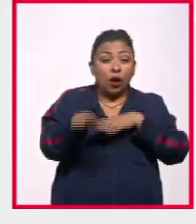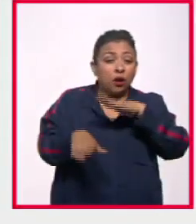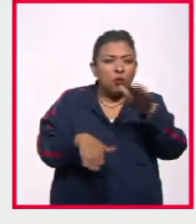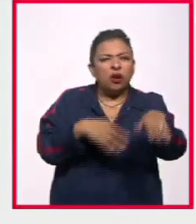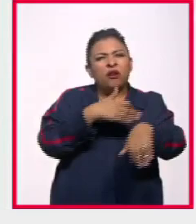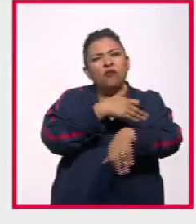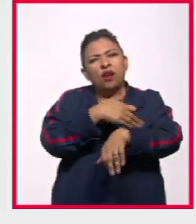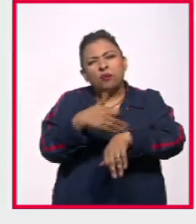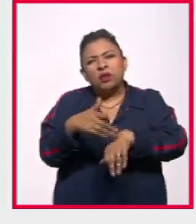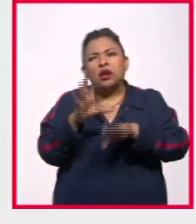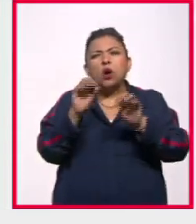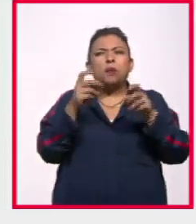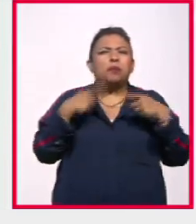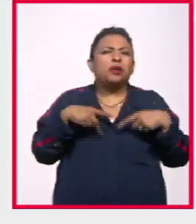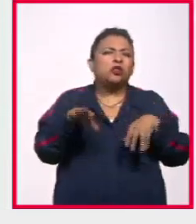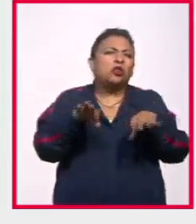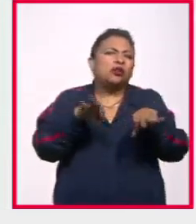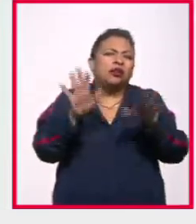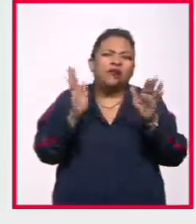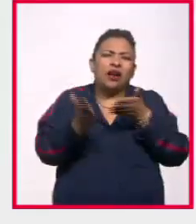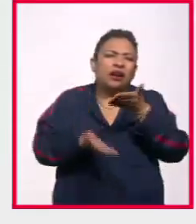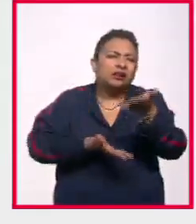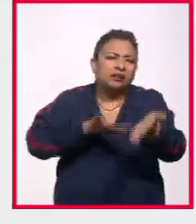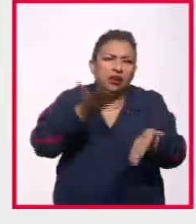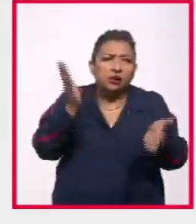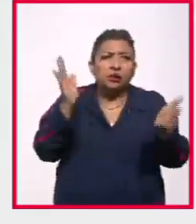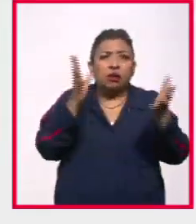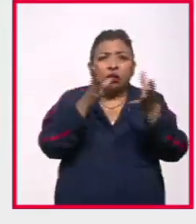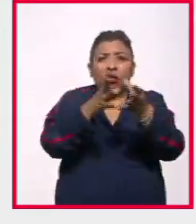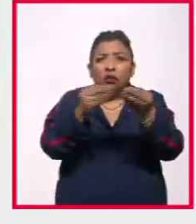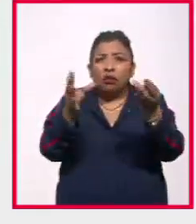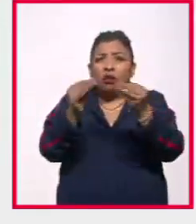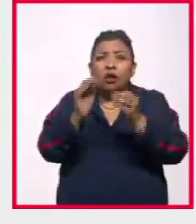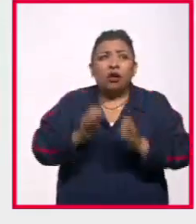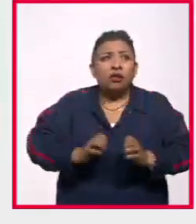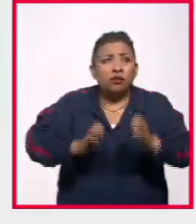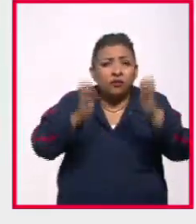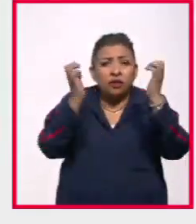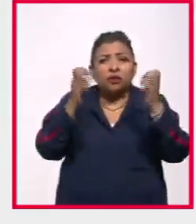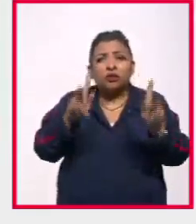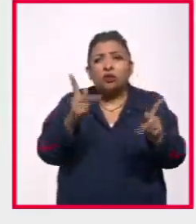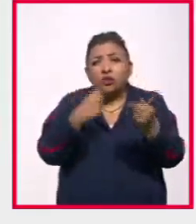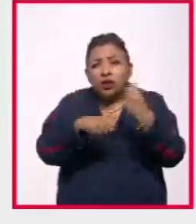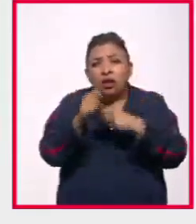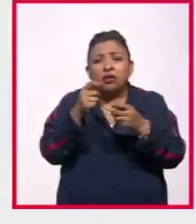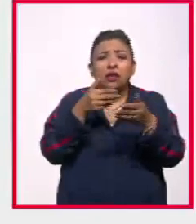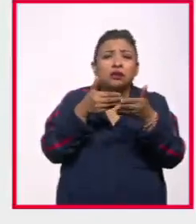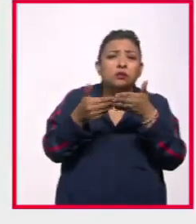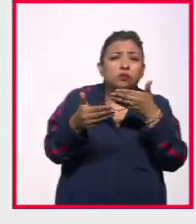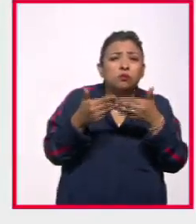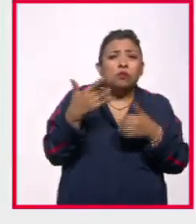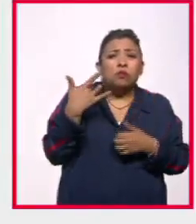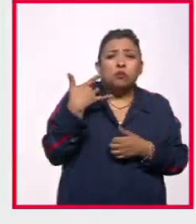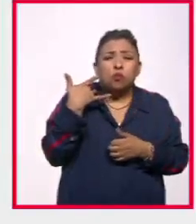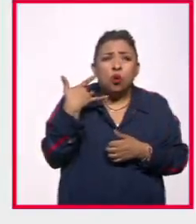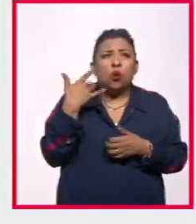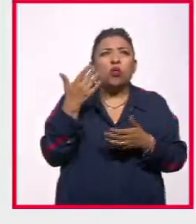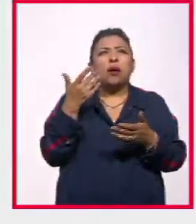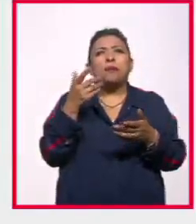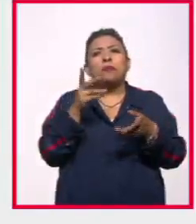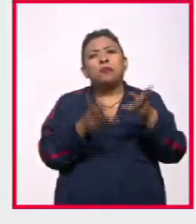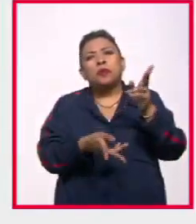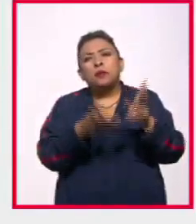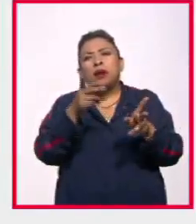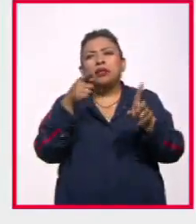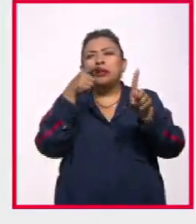familiares hasta prestadores de servicios. En la medida en que desaparecen también edificios, comercios, modas, temas de conversación y de